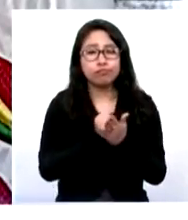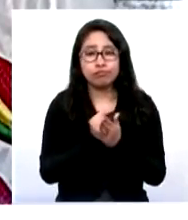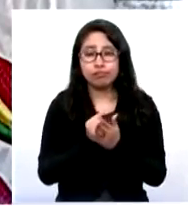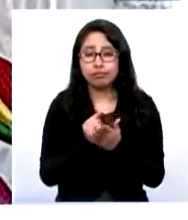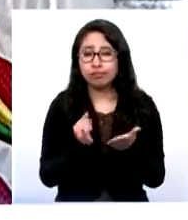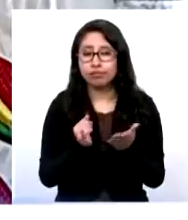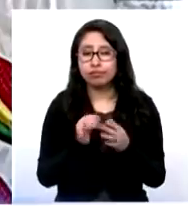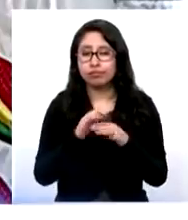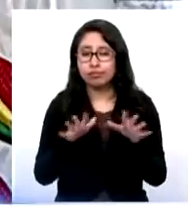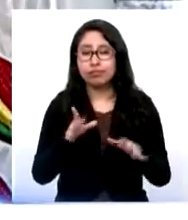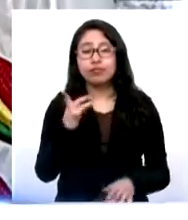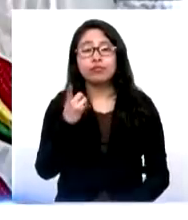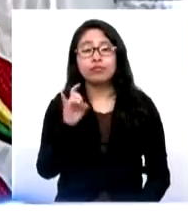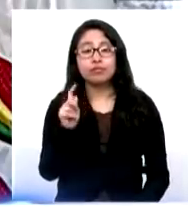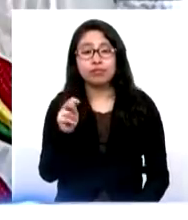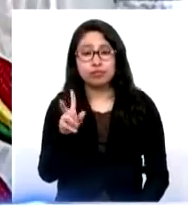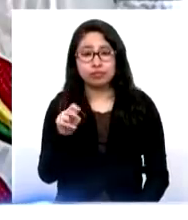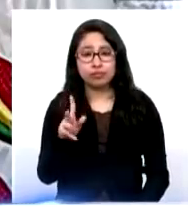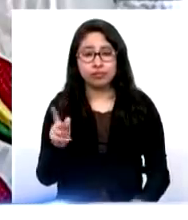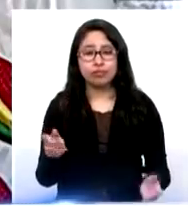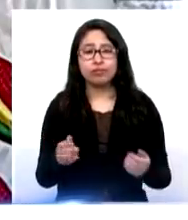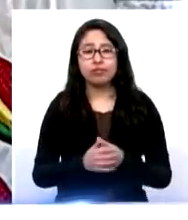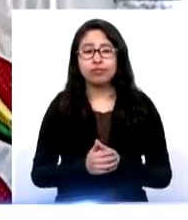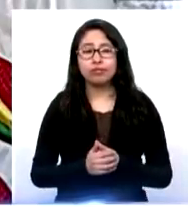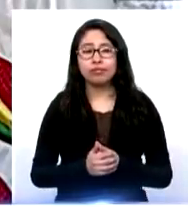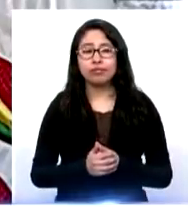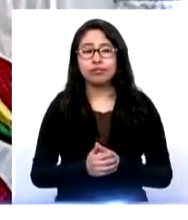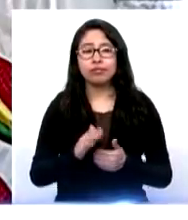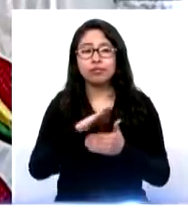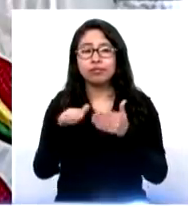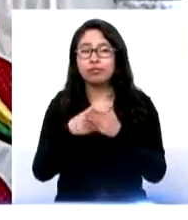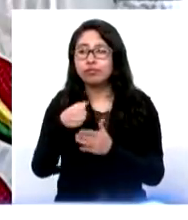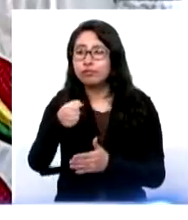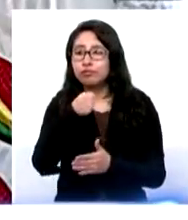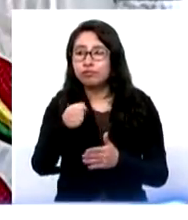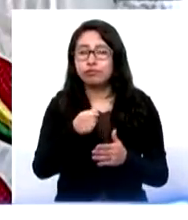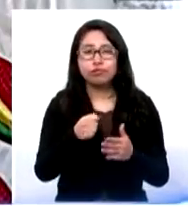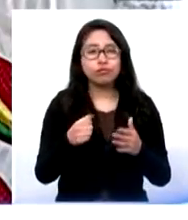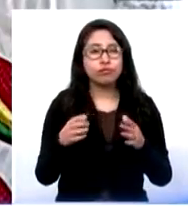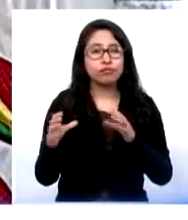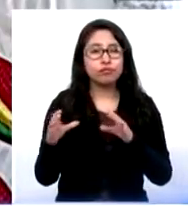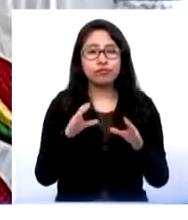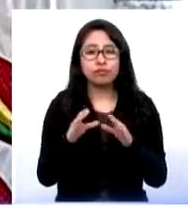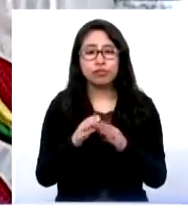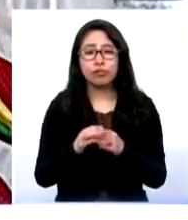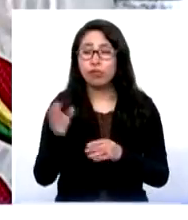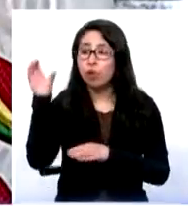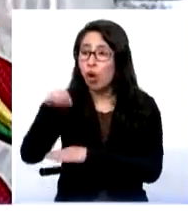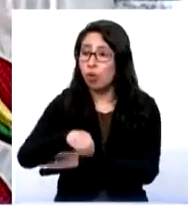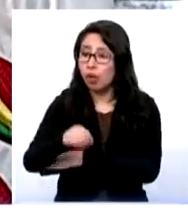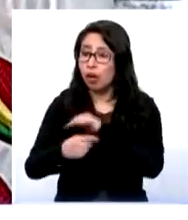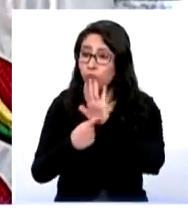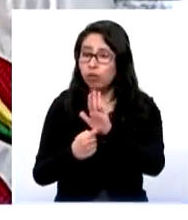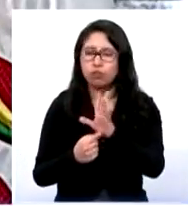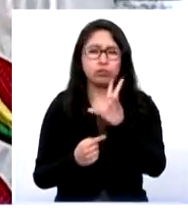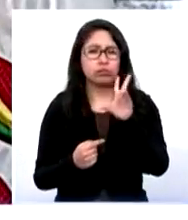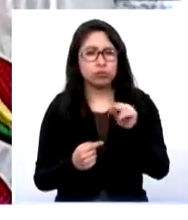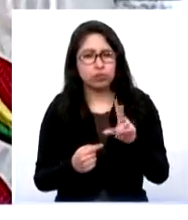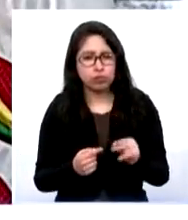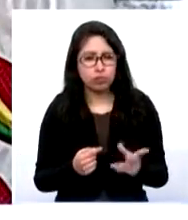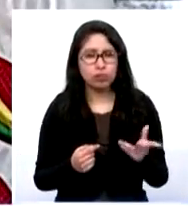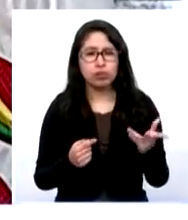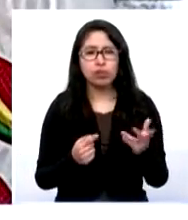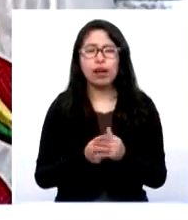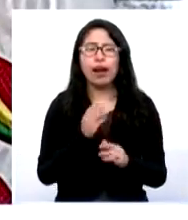por Televisión Boliviana, donde los medios de comunicación no están obligados a transmitirlo, como hemos visto en